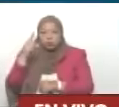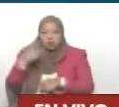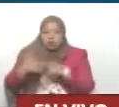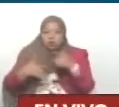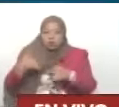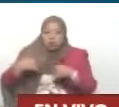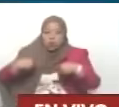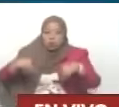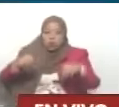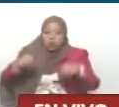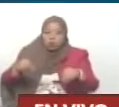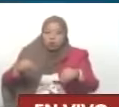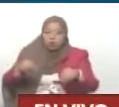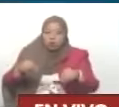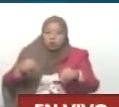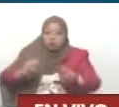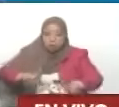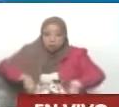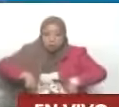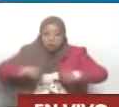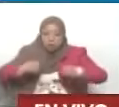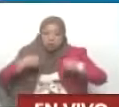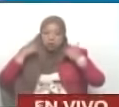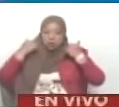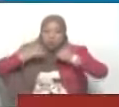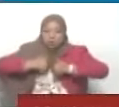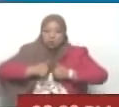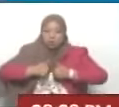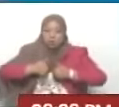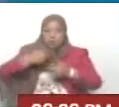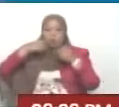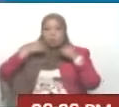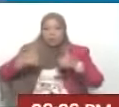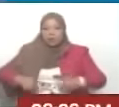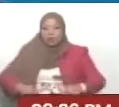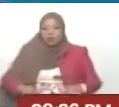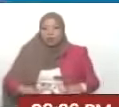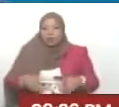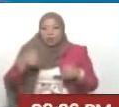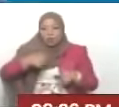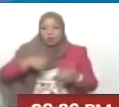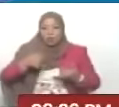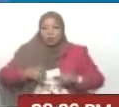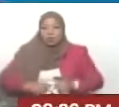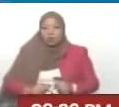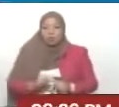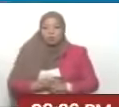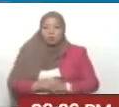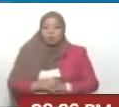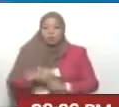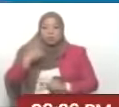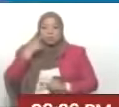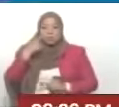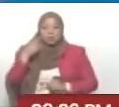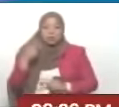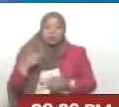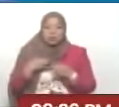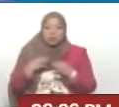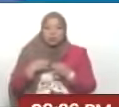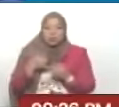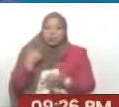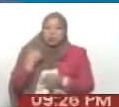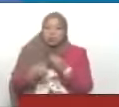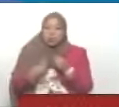haciendo ropa, salía con pantalones, con blusas, con vestidos. Hoy en día Ariana ve una ropa y dice, eso lo hago yo,